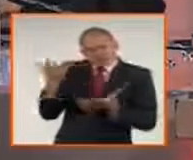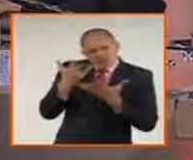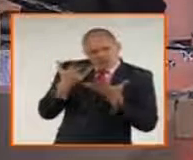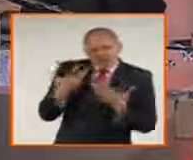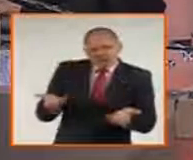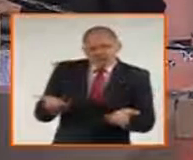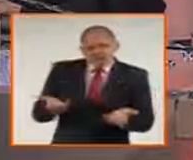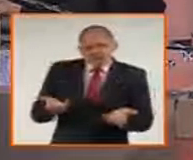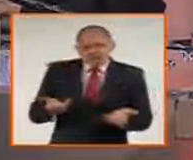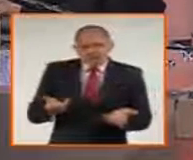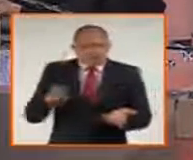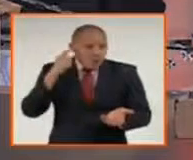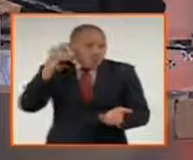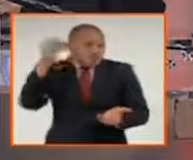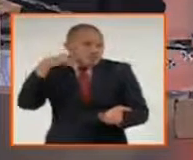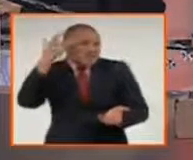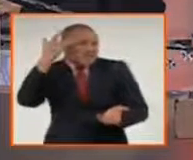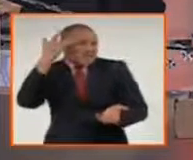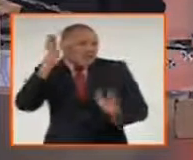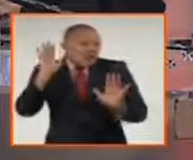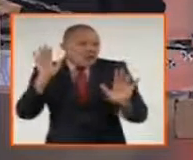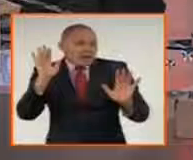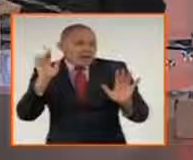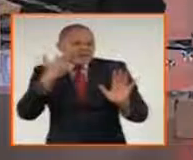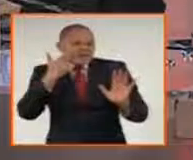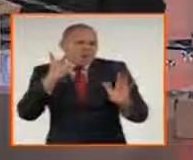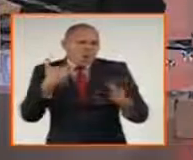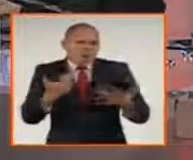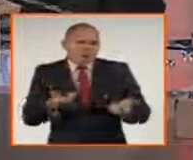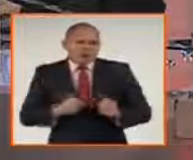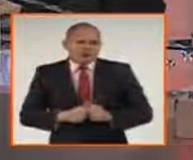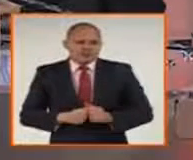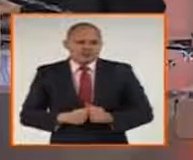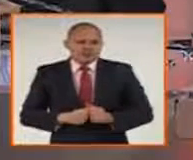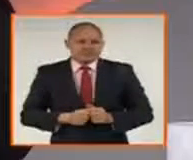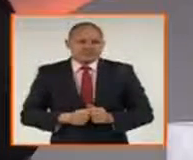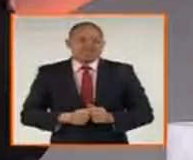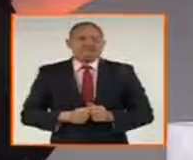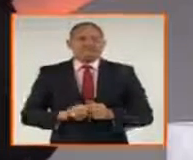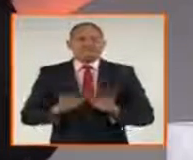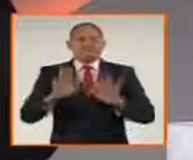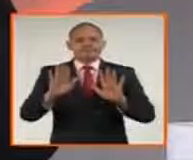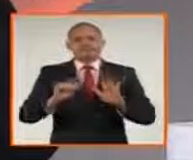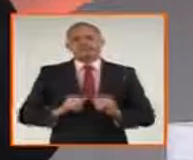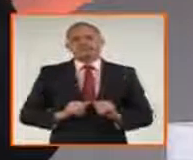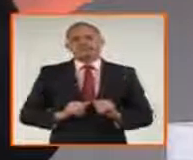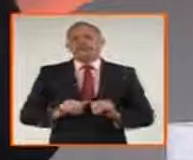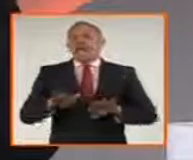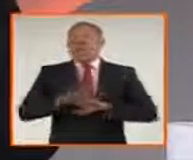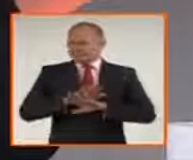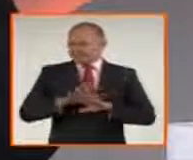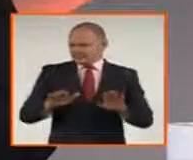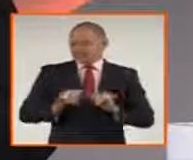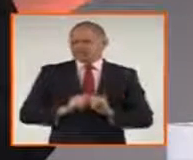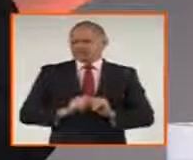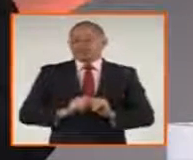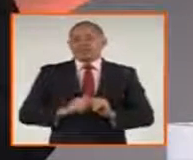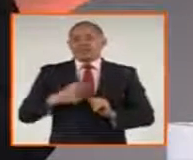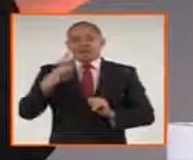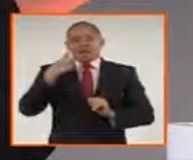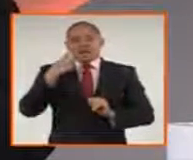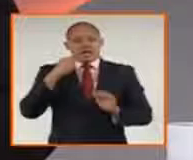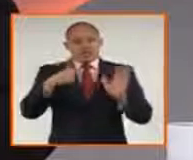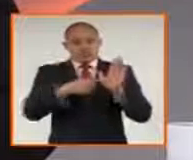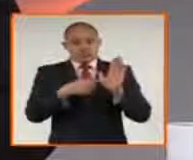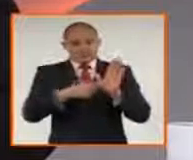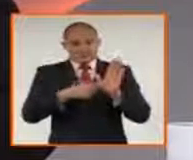el parentesco cómo se establece esa diferencia. Sí, la obligación existe entre dos personas que llamamos alimentante y alimentista.